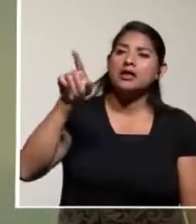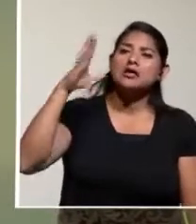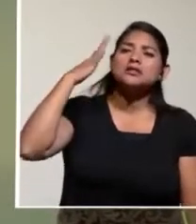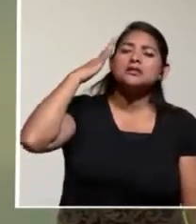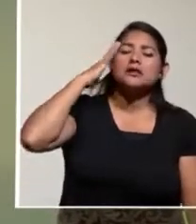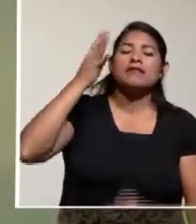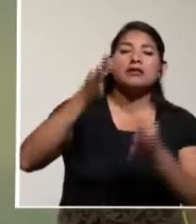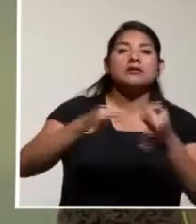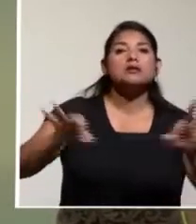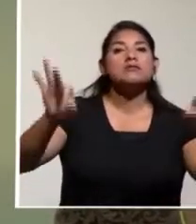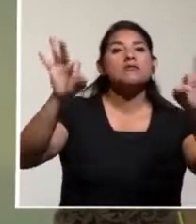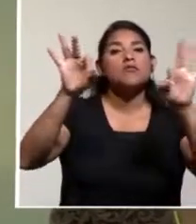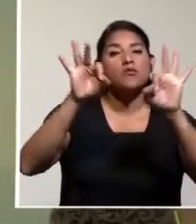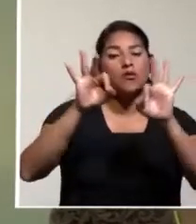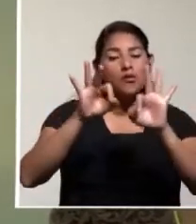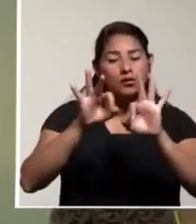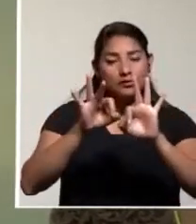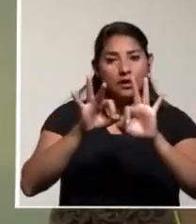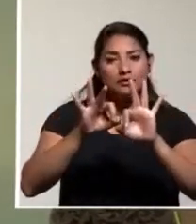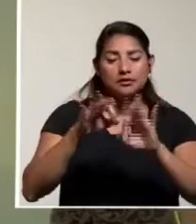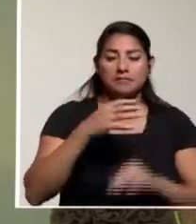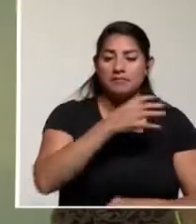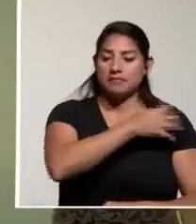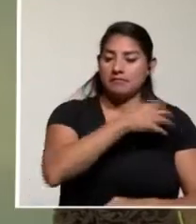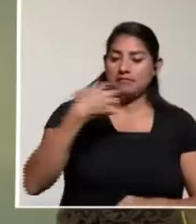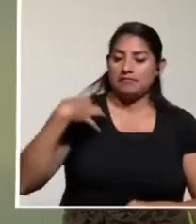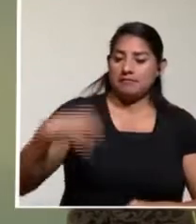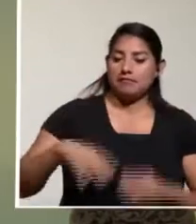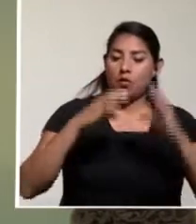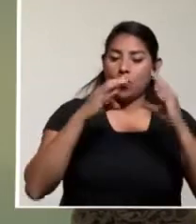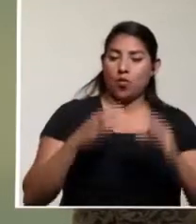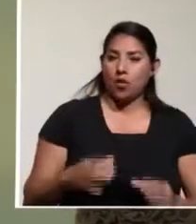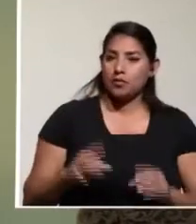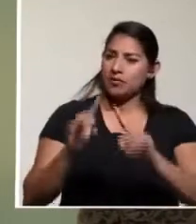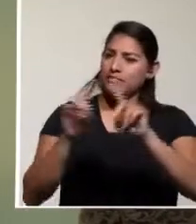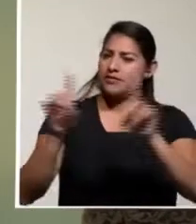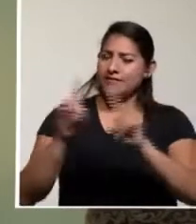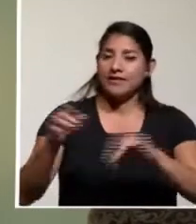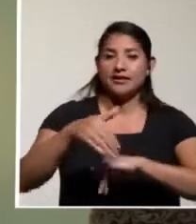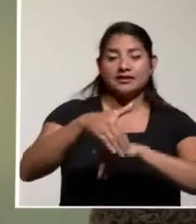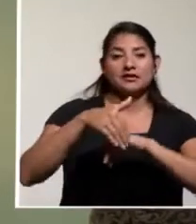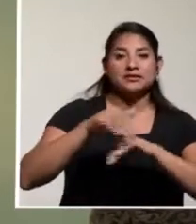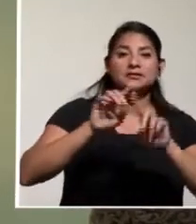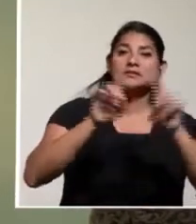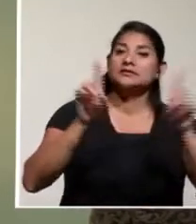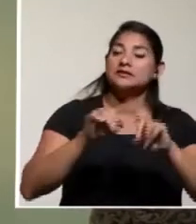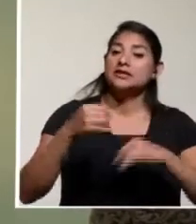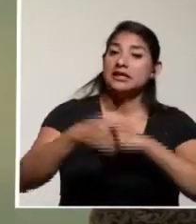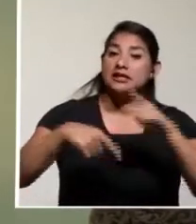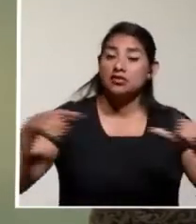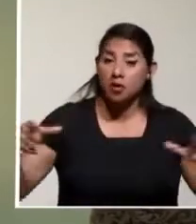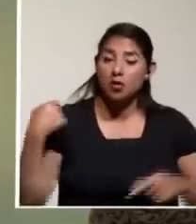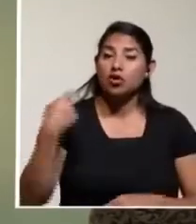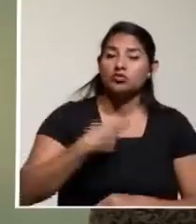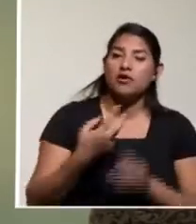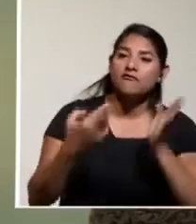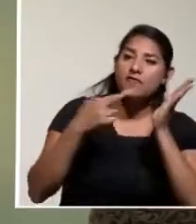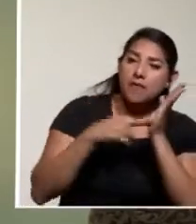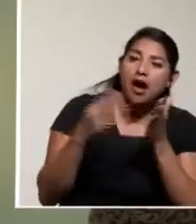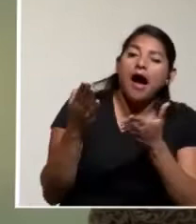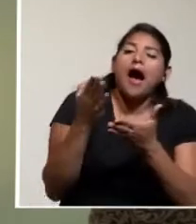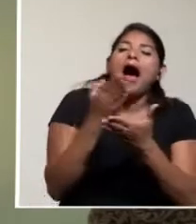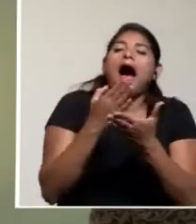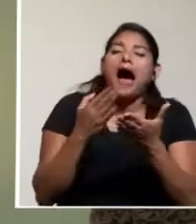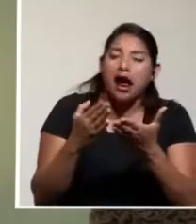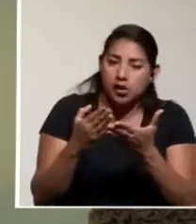importancia de las partes del cuerpo y las podemos saber en muchos idiomas. En este caso, ella va a repasar con nosotras